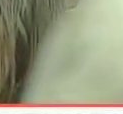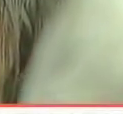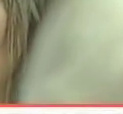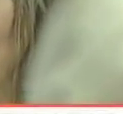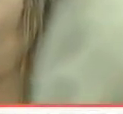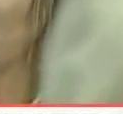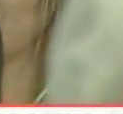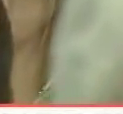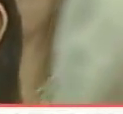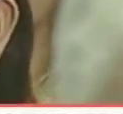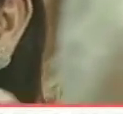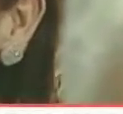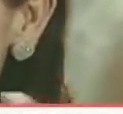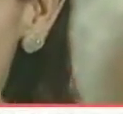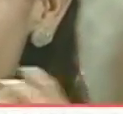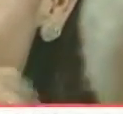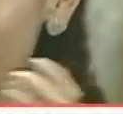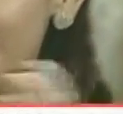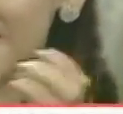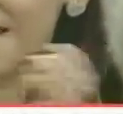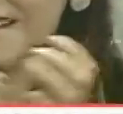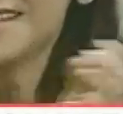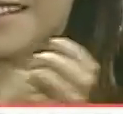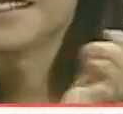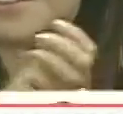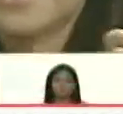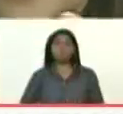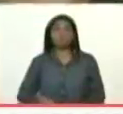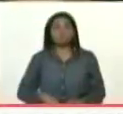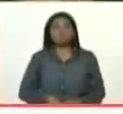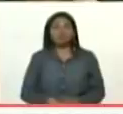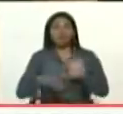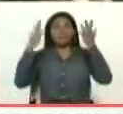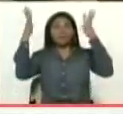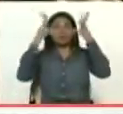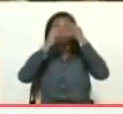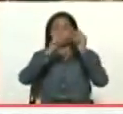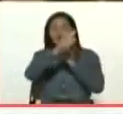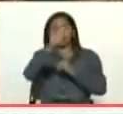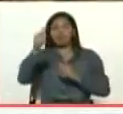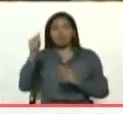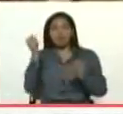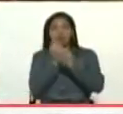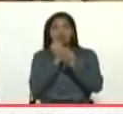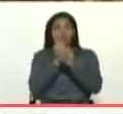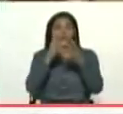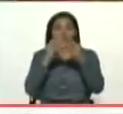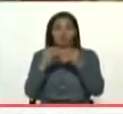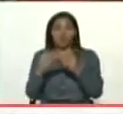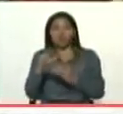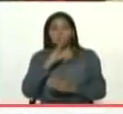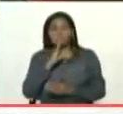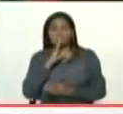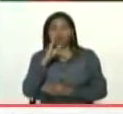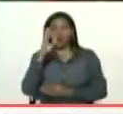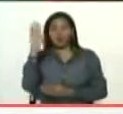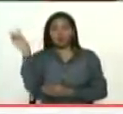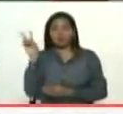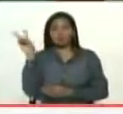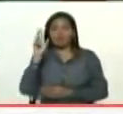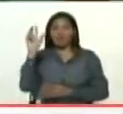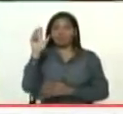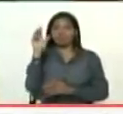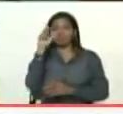Bueno, un aplauso a los trabajadores y a las trabajadoras del Banco de Venezuela.